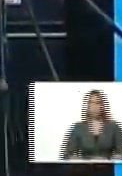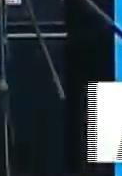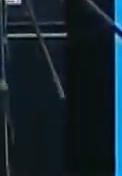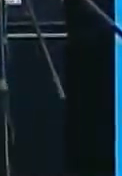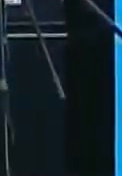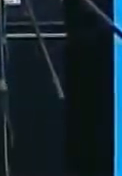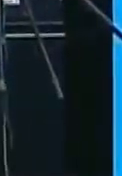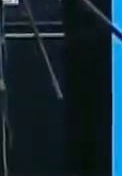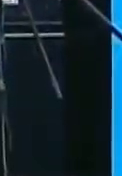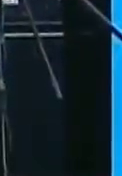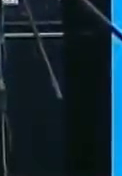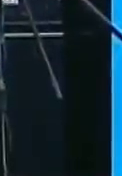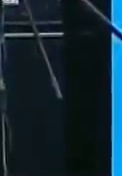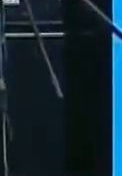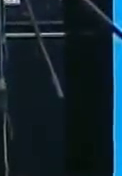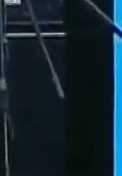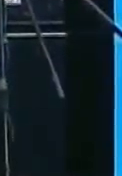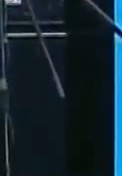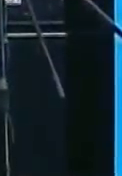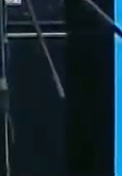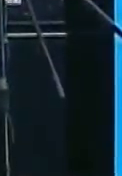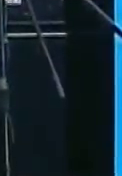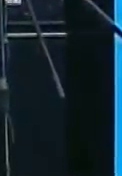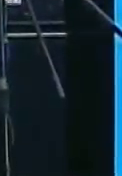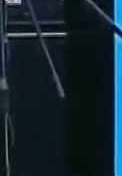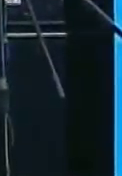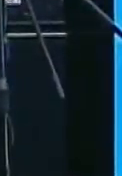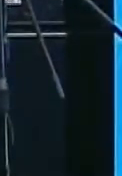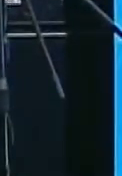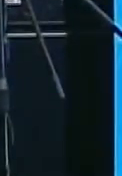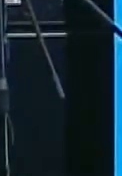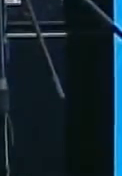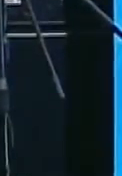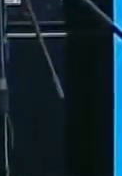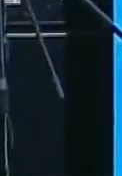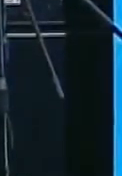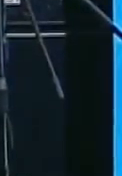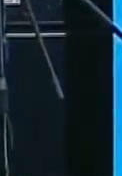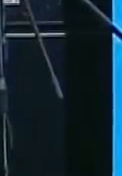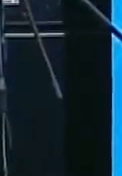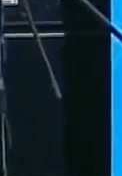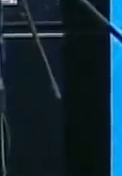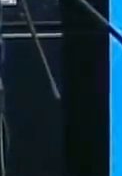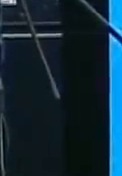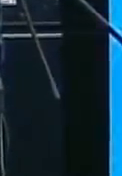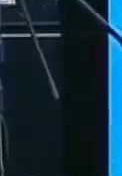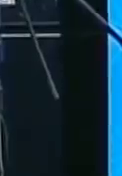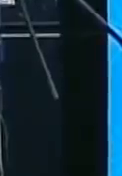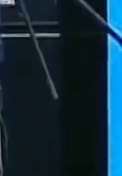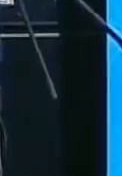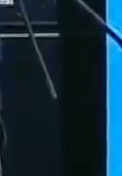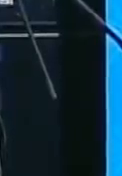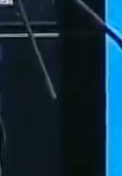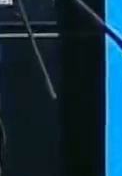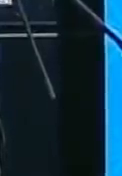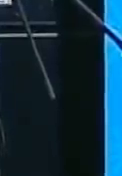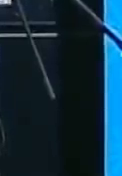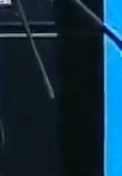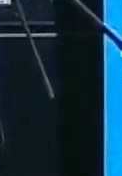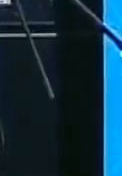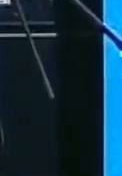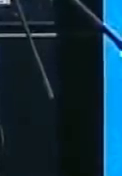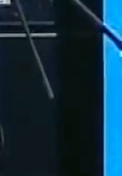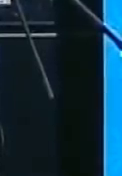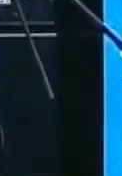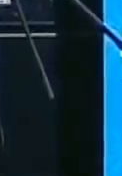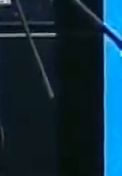combate me voy. Voy a defender la puerta en el Valle de Combo. Yo no me